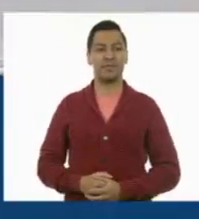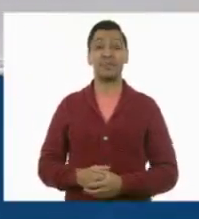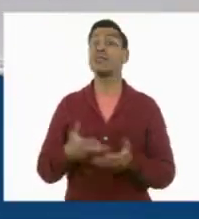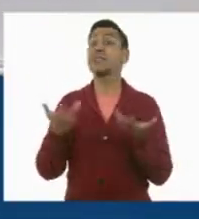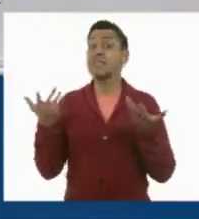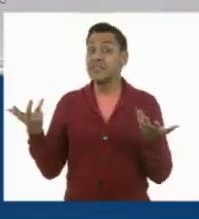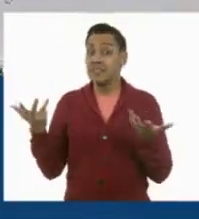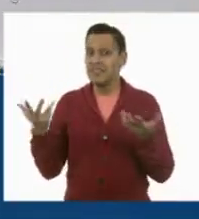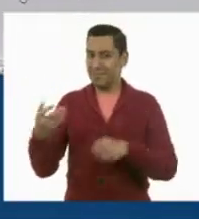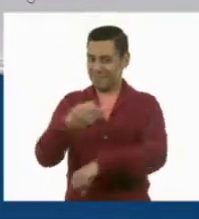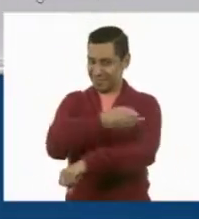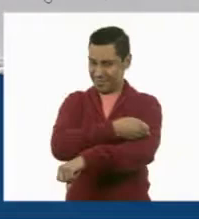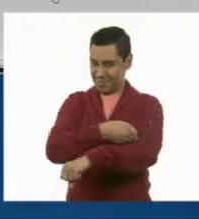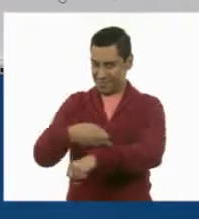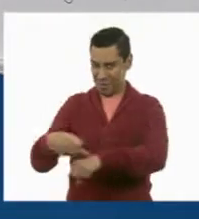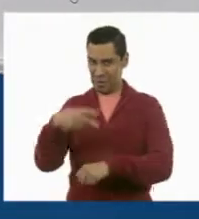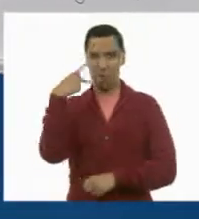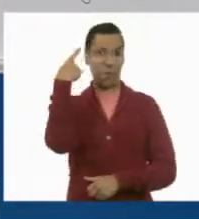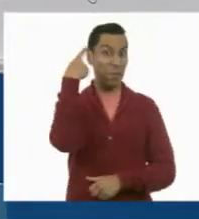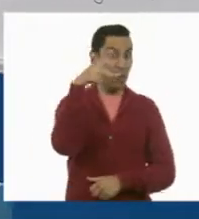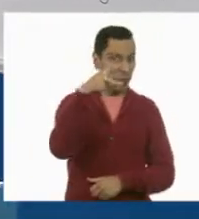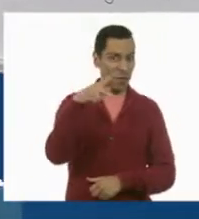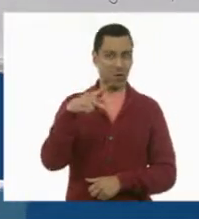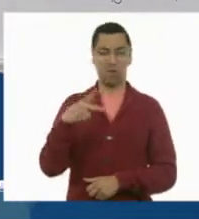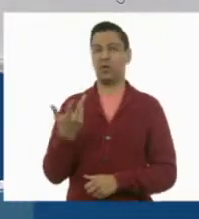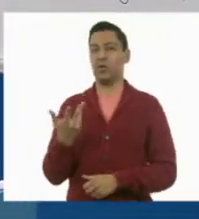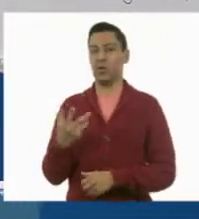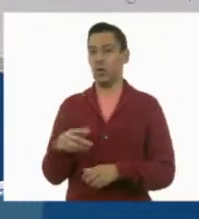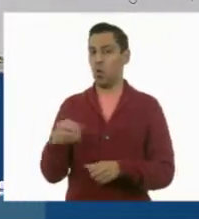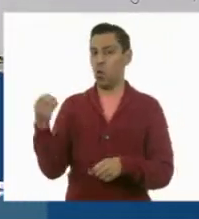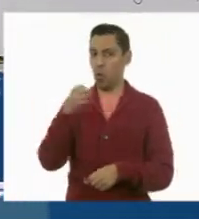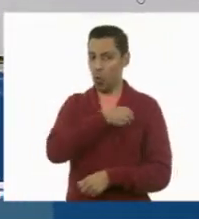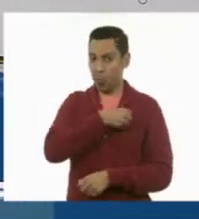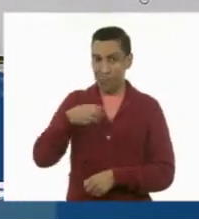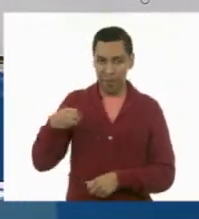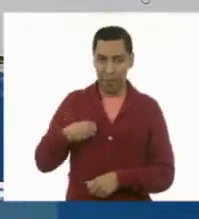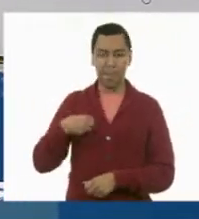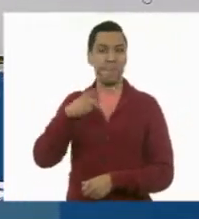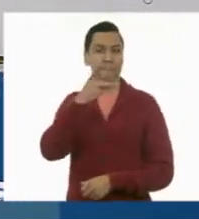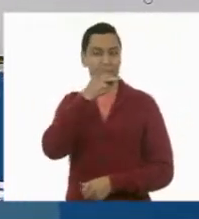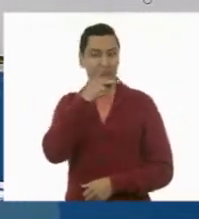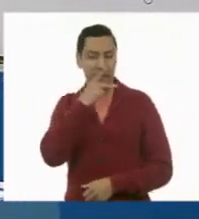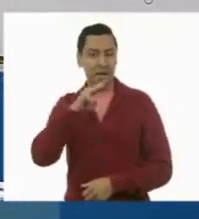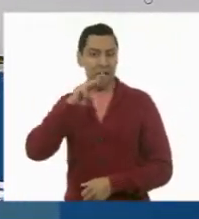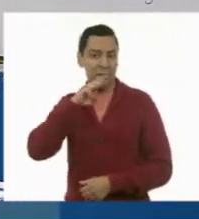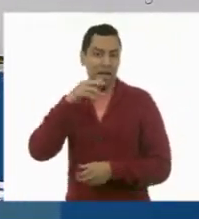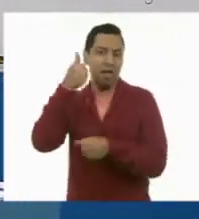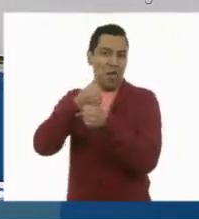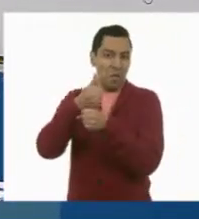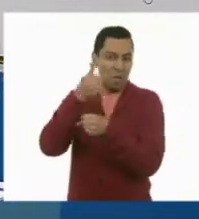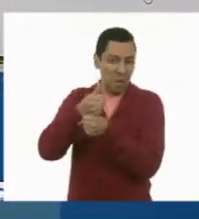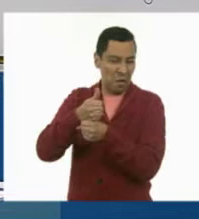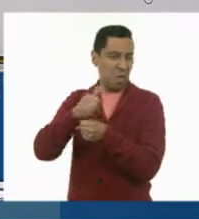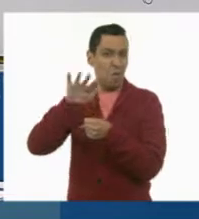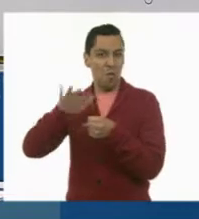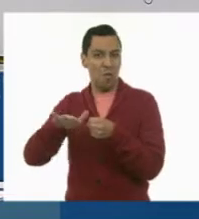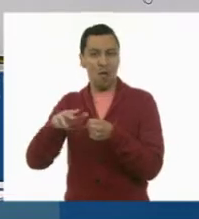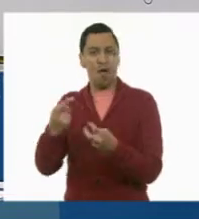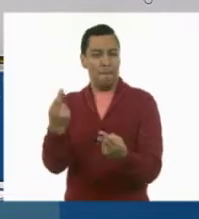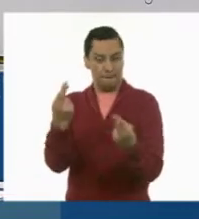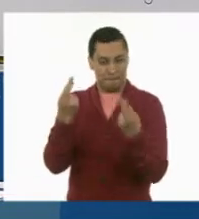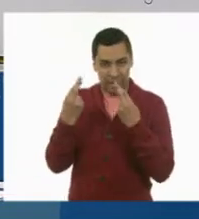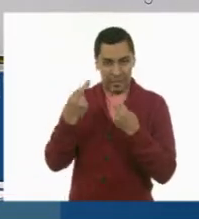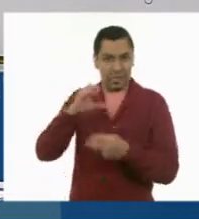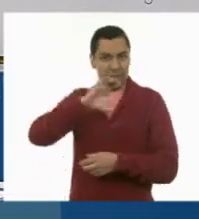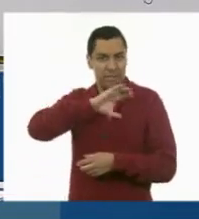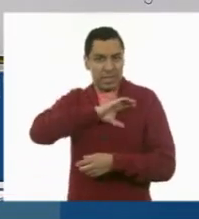Entonces, nuestras familias tienen la obligación, nuestros papás, mamás, abuelitos, de respetarnos, de